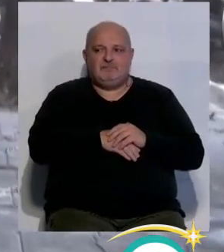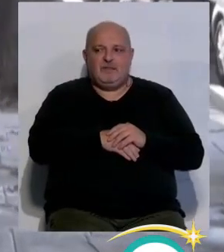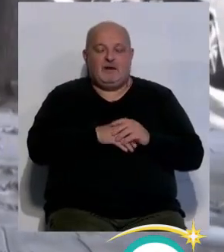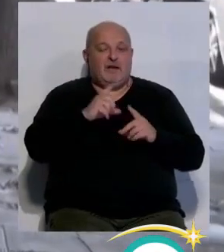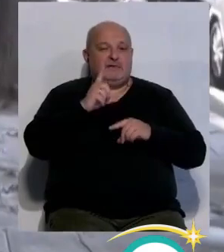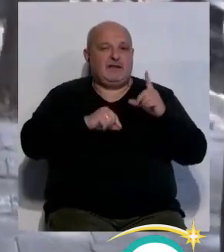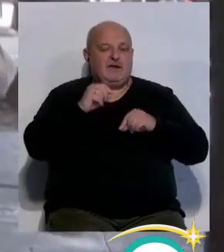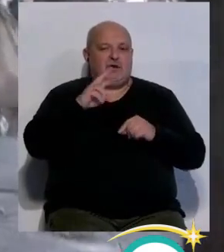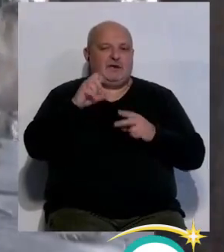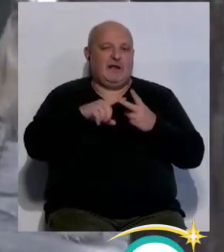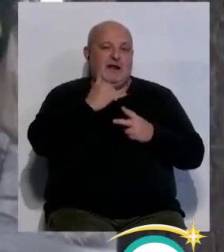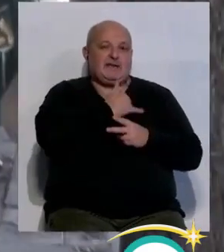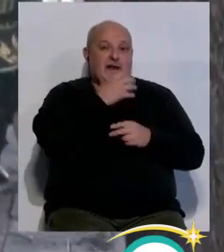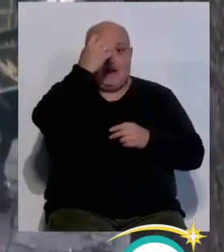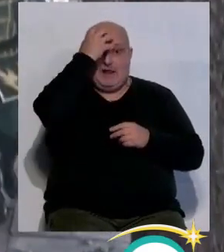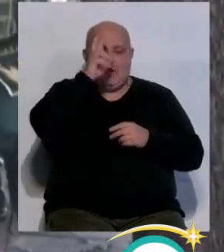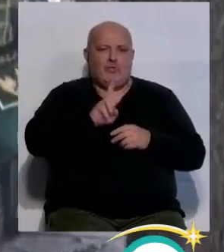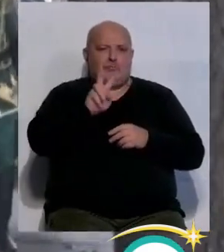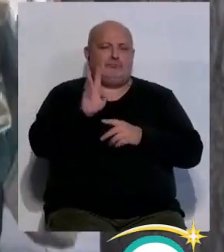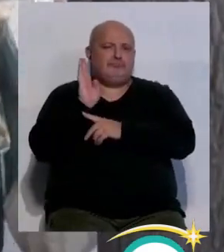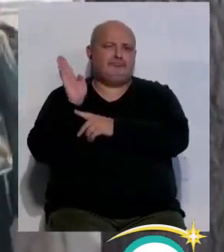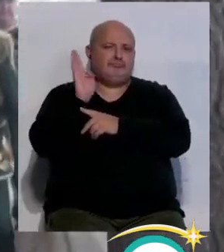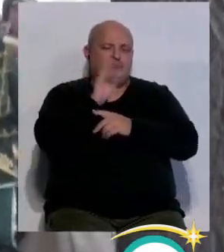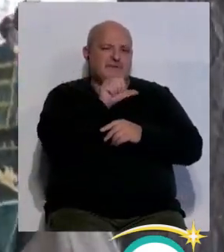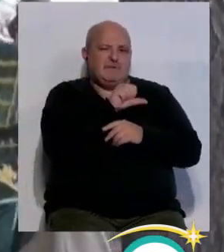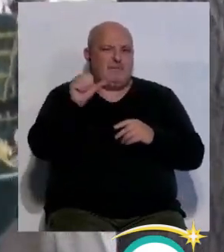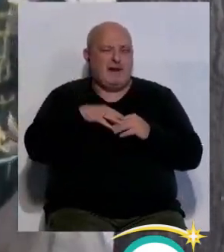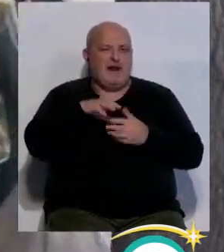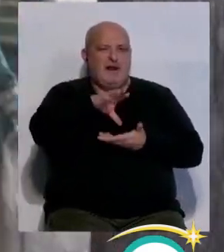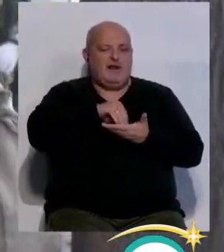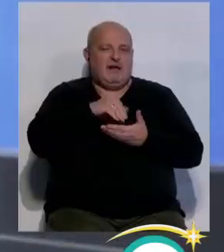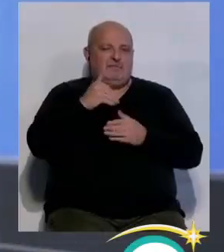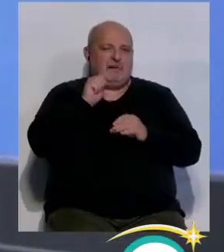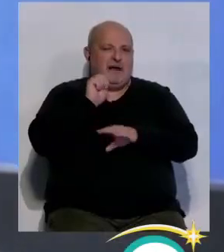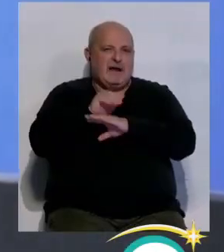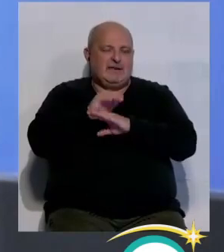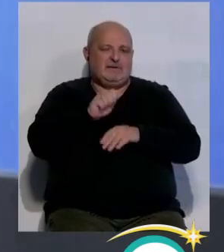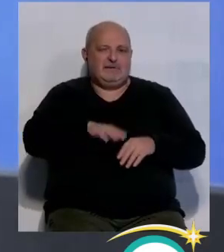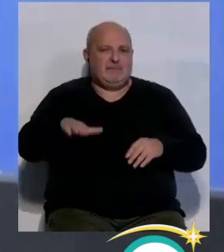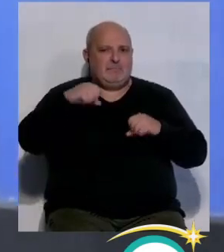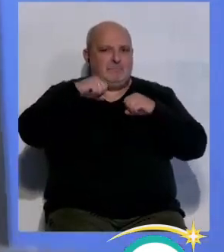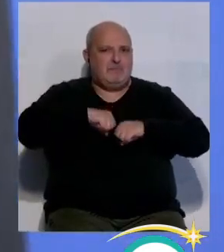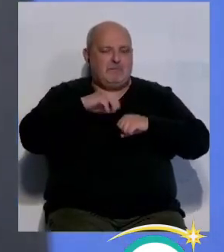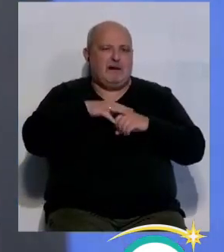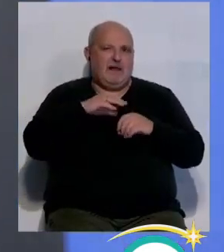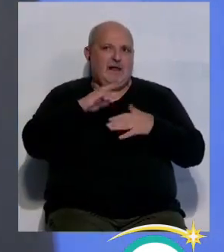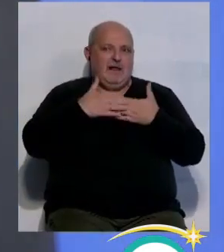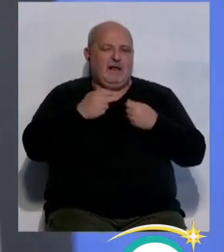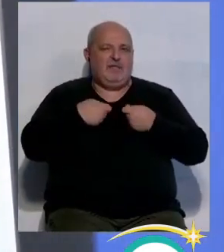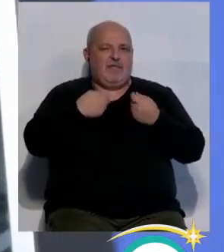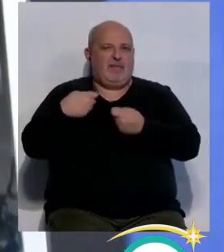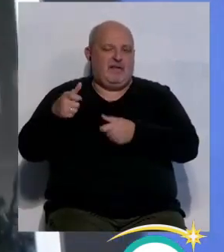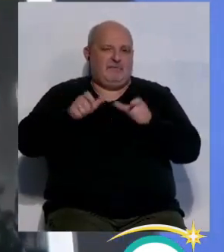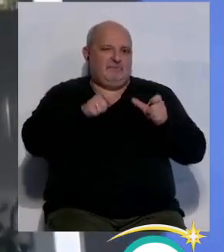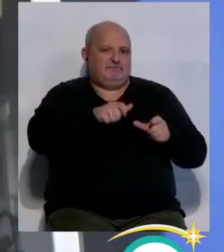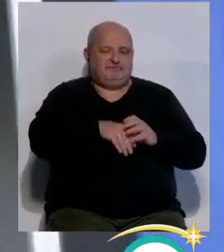La Estrella de Oriente y el Cartero Real continúan su intensa semana para recoger las peticiones de pequeños y mayores para hacerlas llegar a su